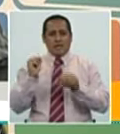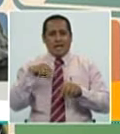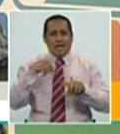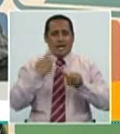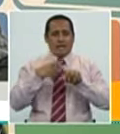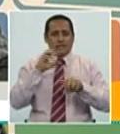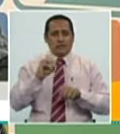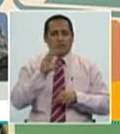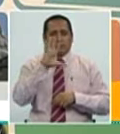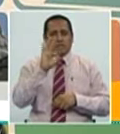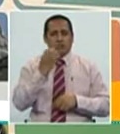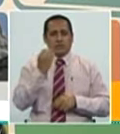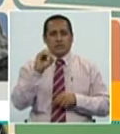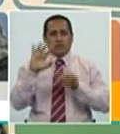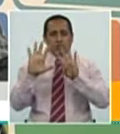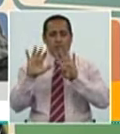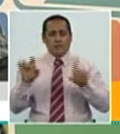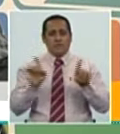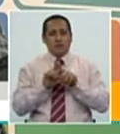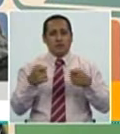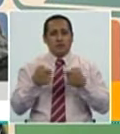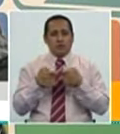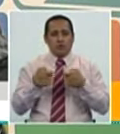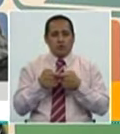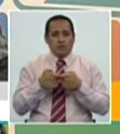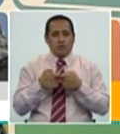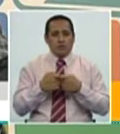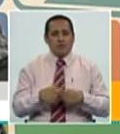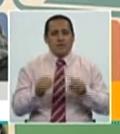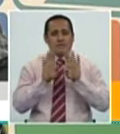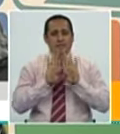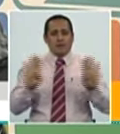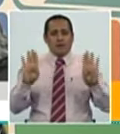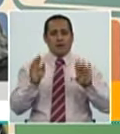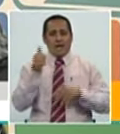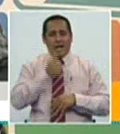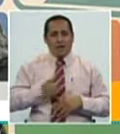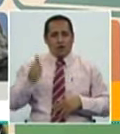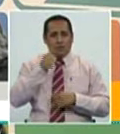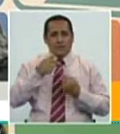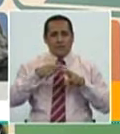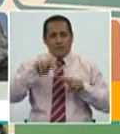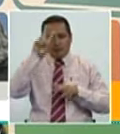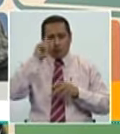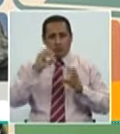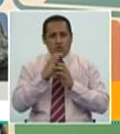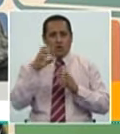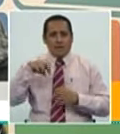619-0707, anexo 5009. También nuestro correo electrónico,